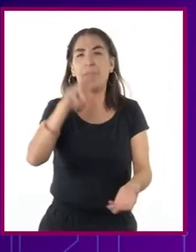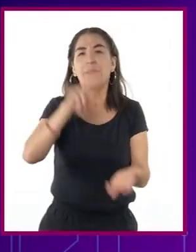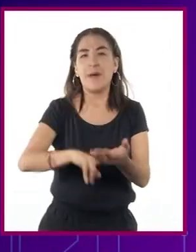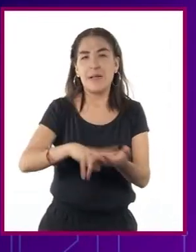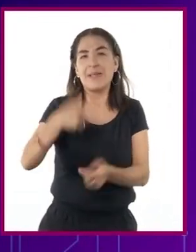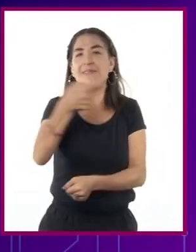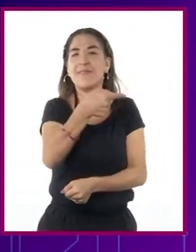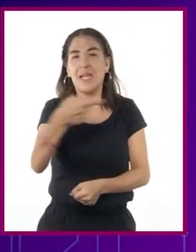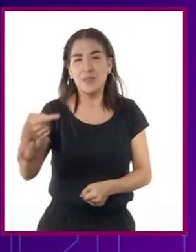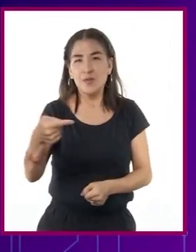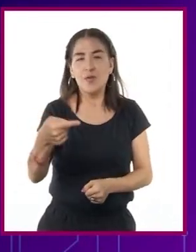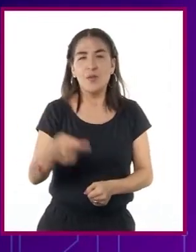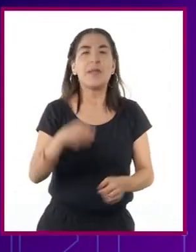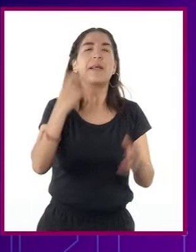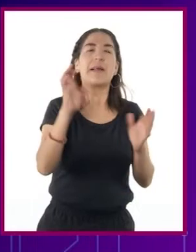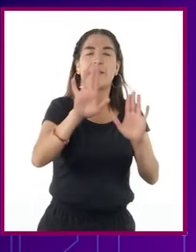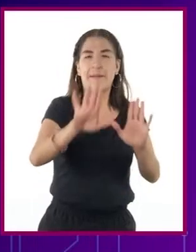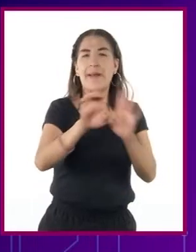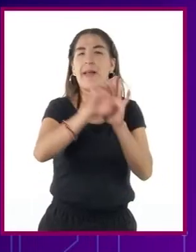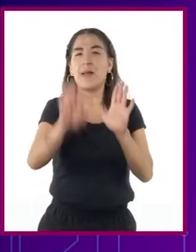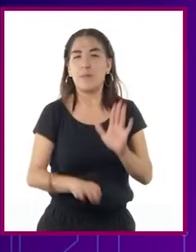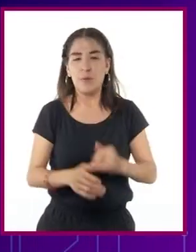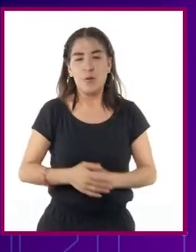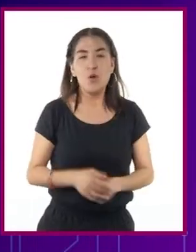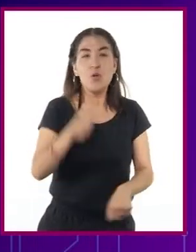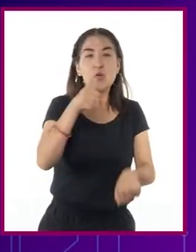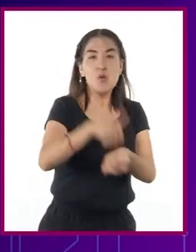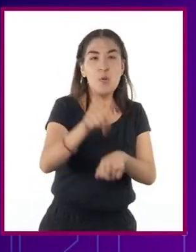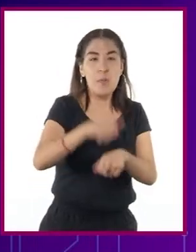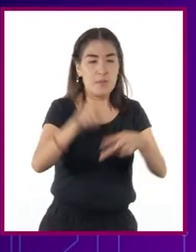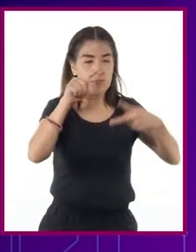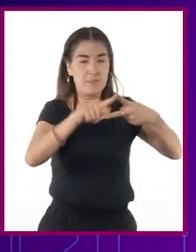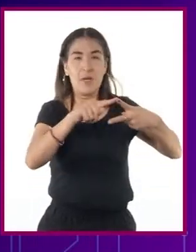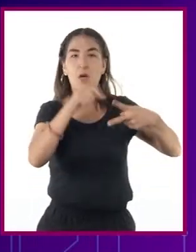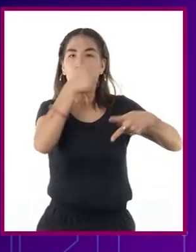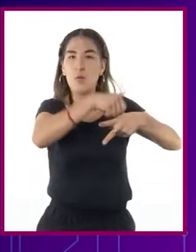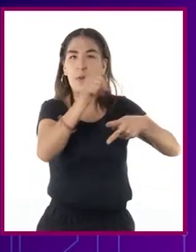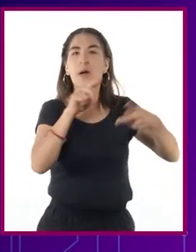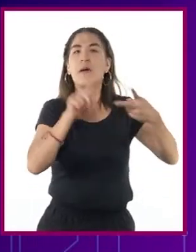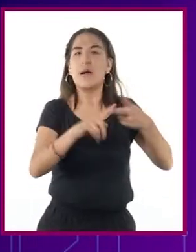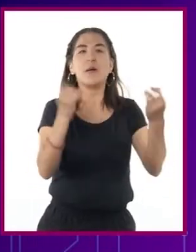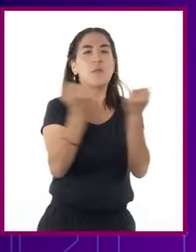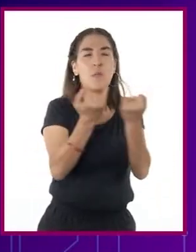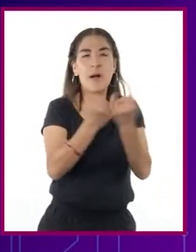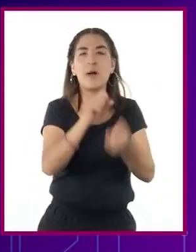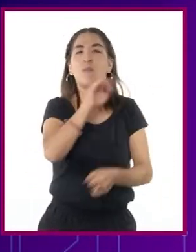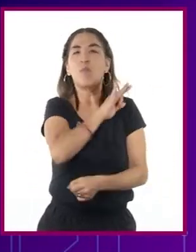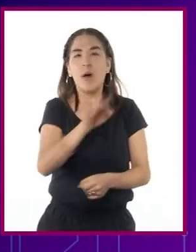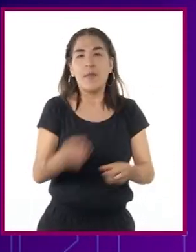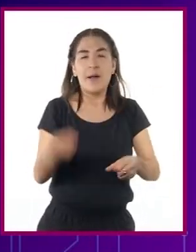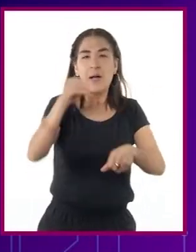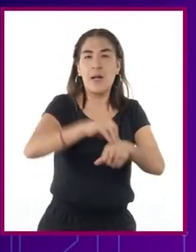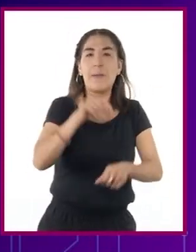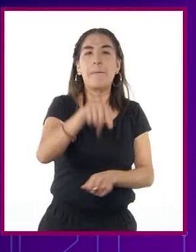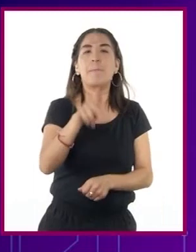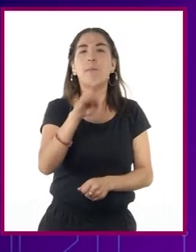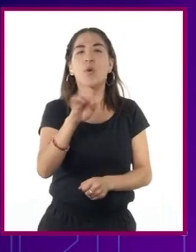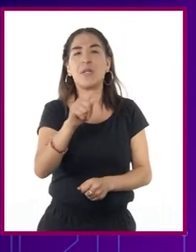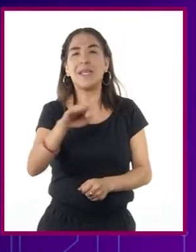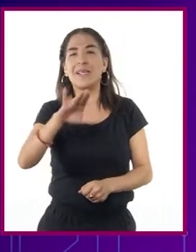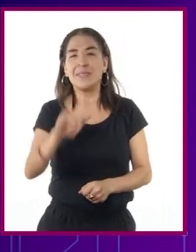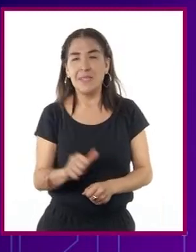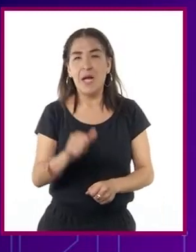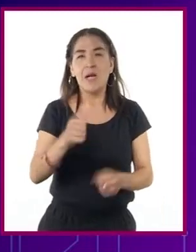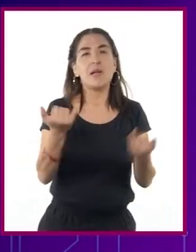fracción unitaria, es decir, una fracción con numerador igual a 1 y en el denominador se tiene la potencia de